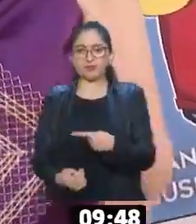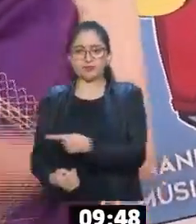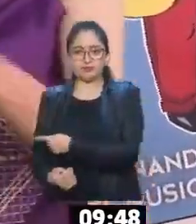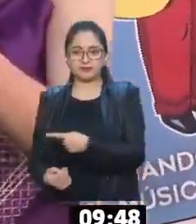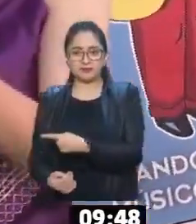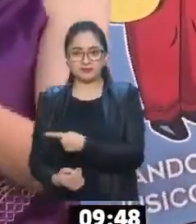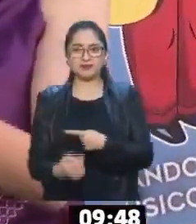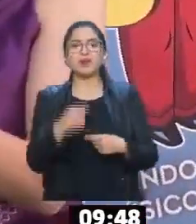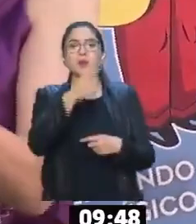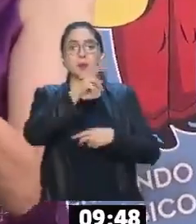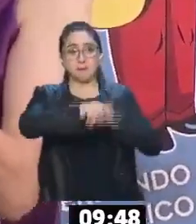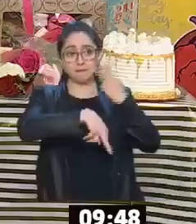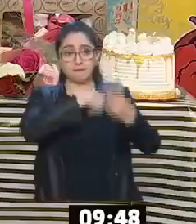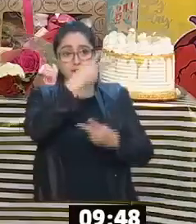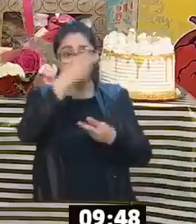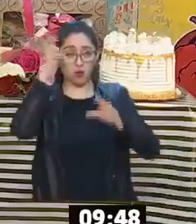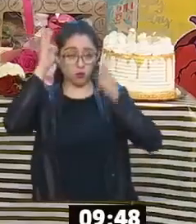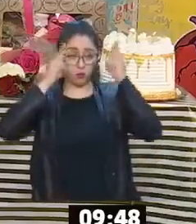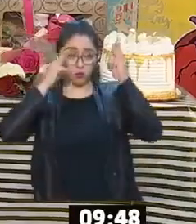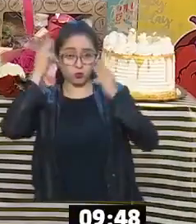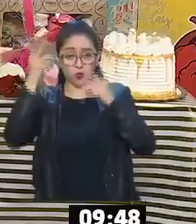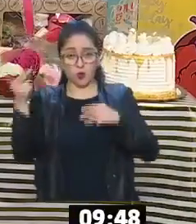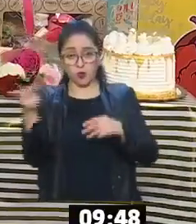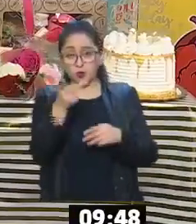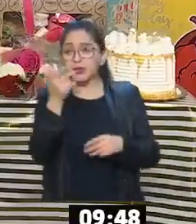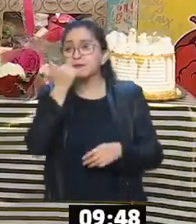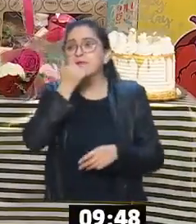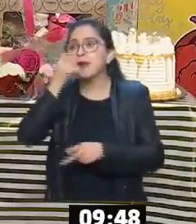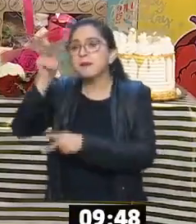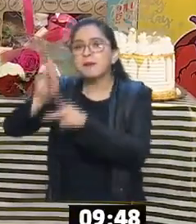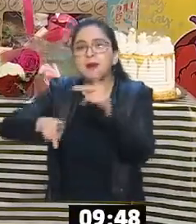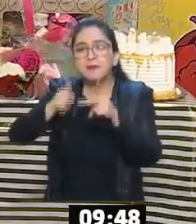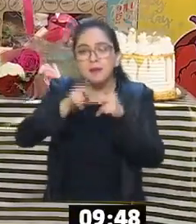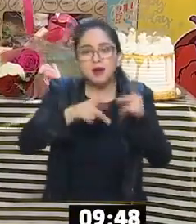Museo del Pulque. ¿Me puedo chutar otra? ¿Nos podemos ir a corte, tercera, señora, para Fer, probar esto?